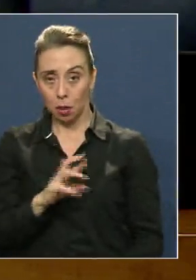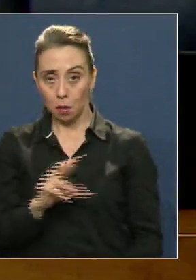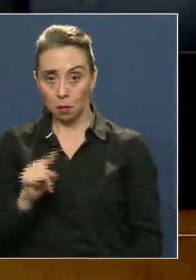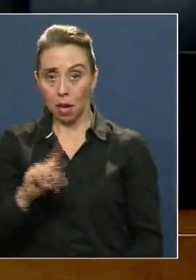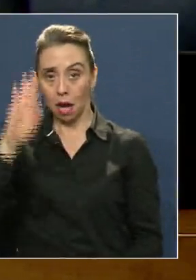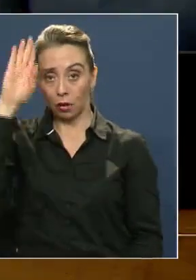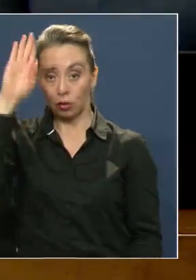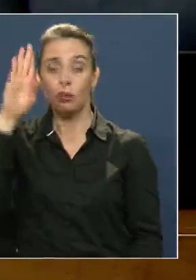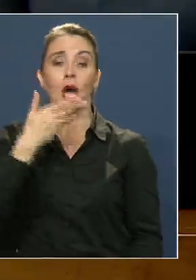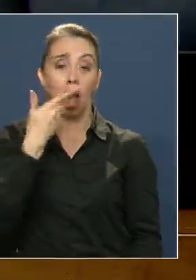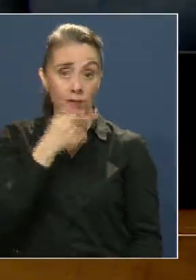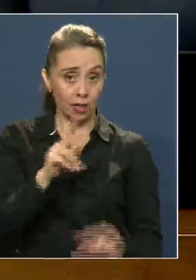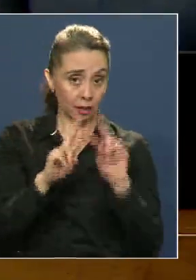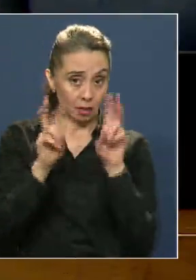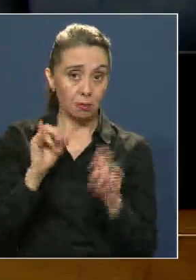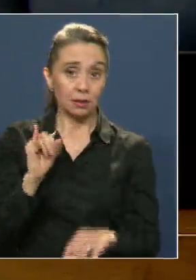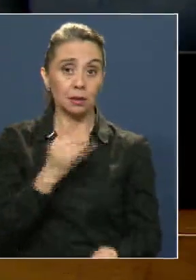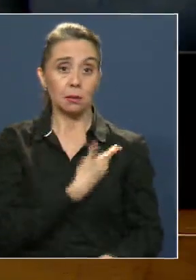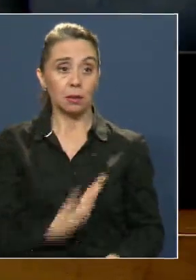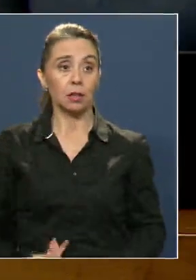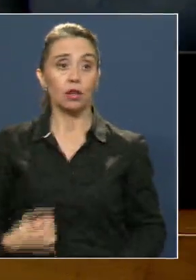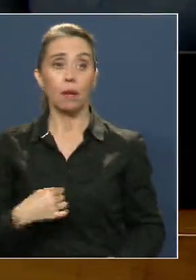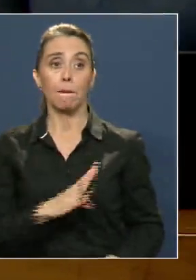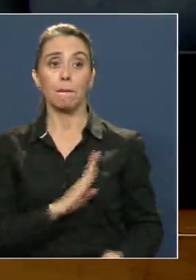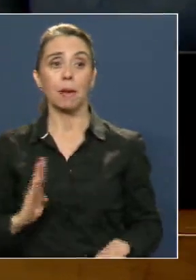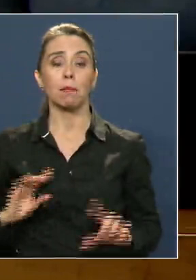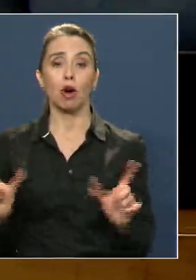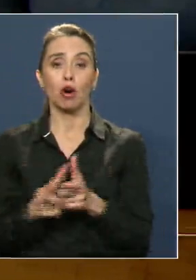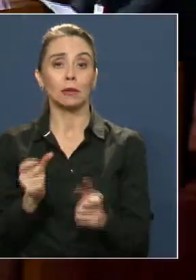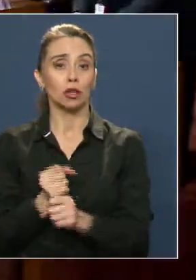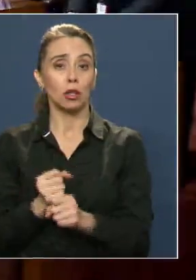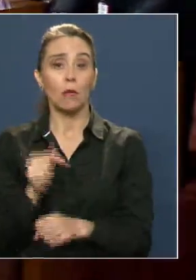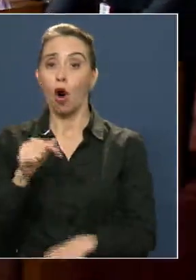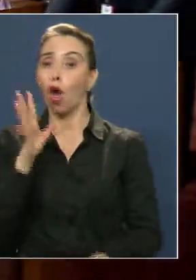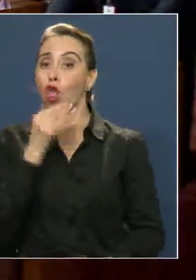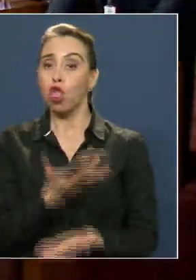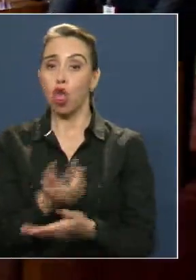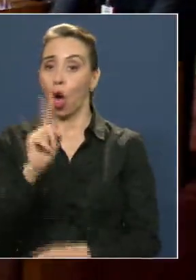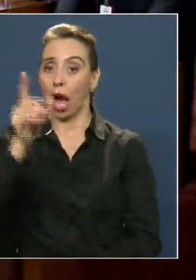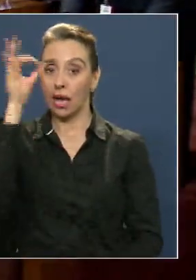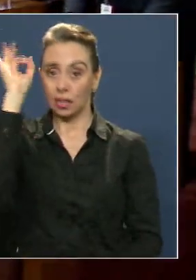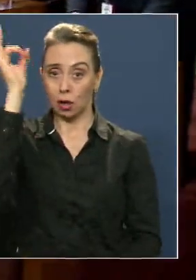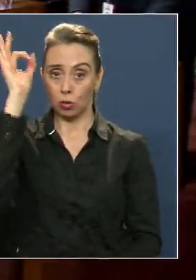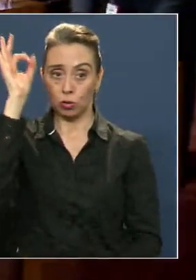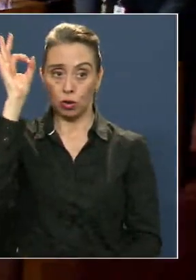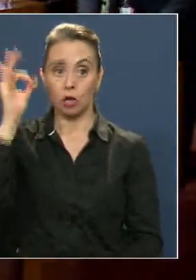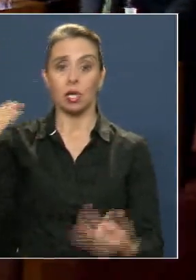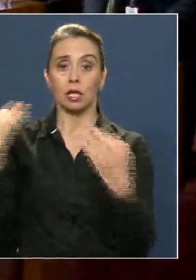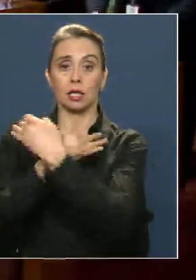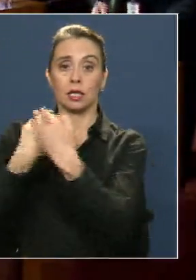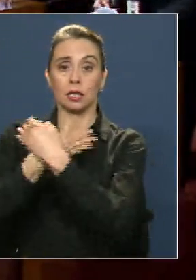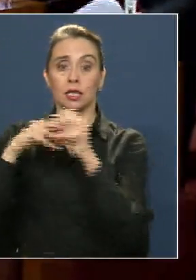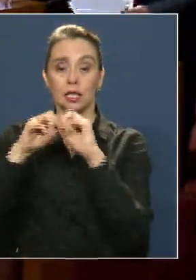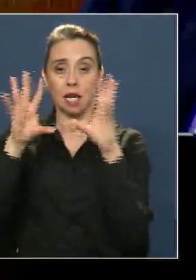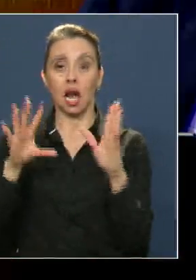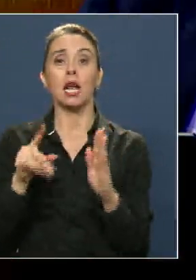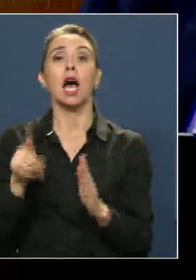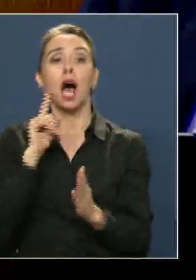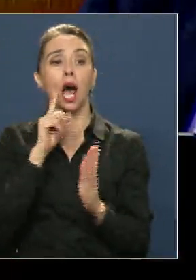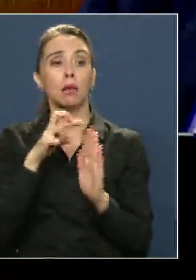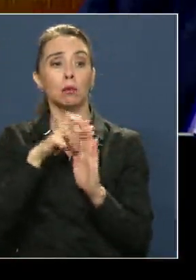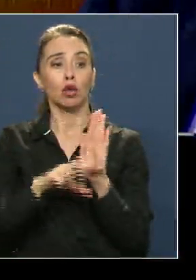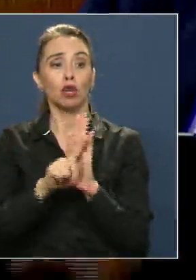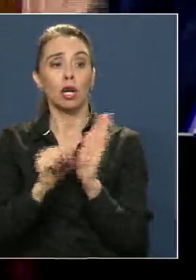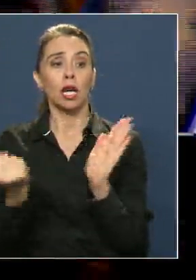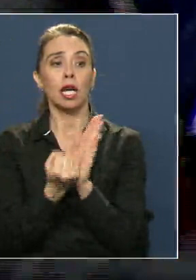Sí, presidente. Como miembro de la Comisión de Trabajo, no hay sesión hoy día. Entonces quiero que nos clarifique, no obstante hay una urgencia puesta